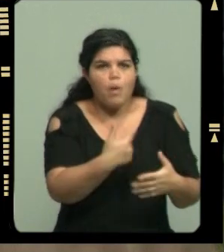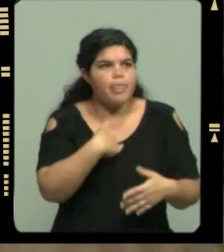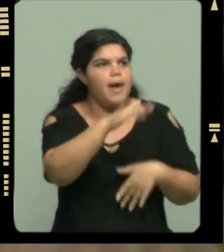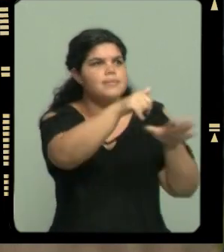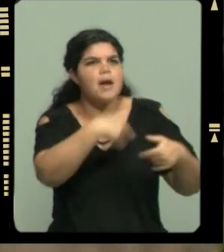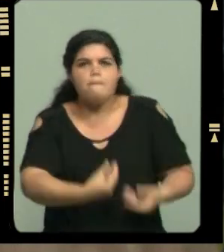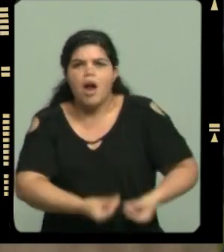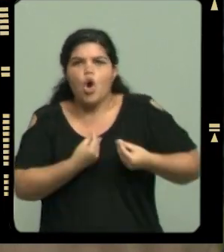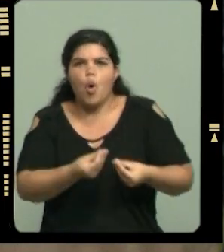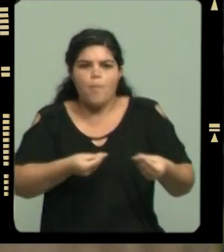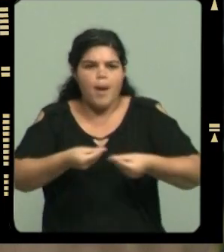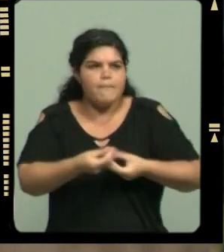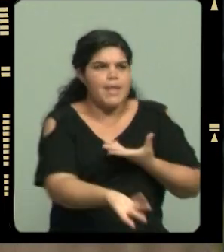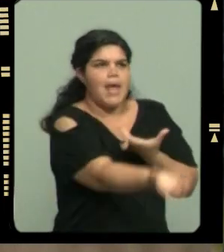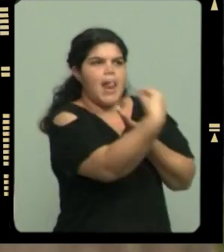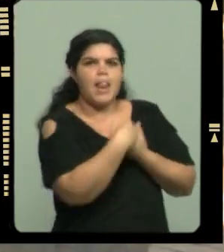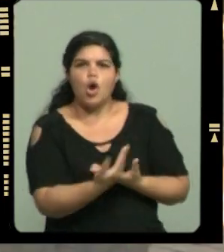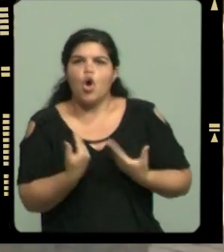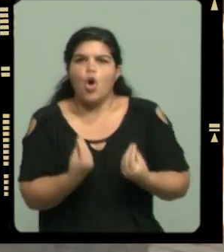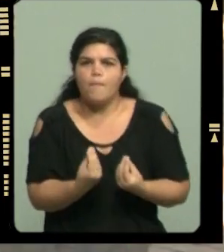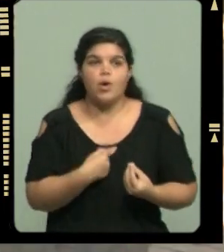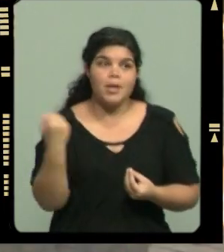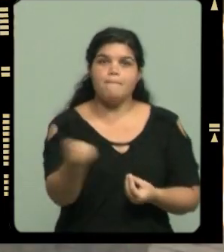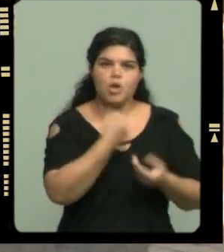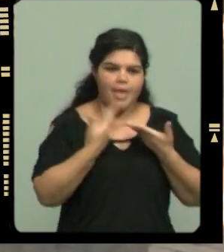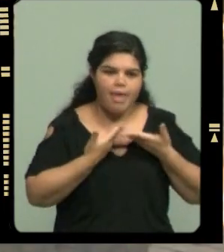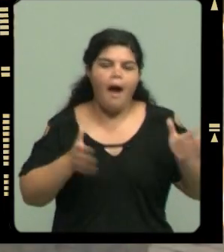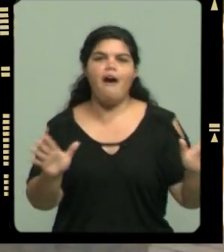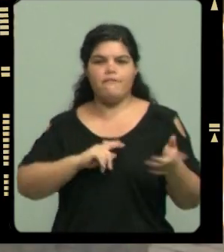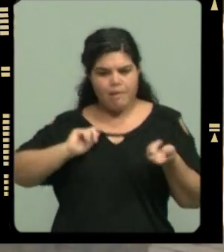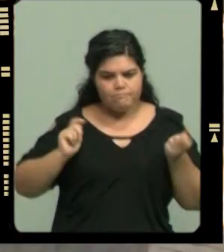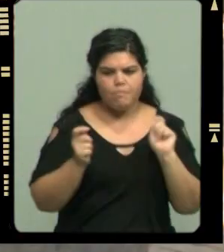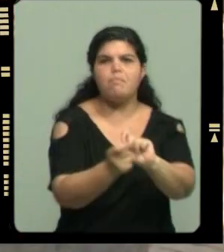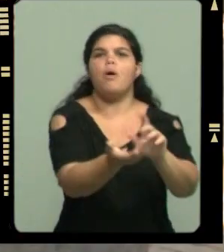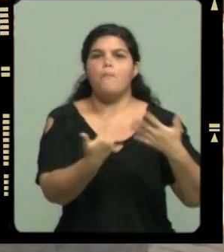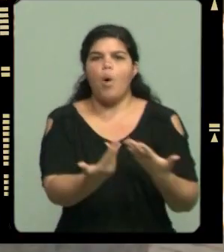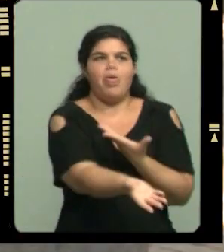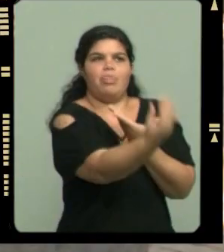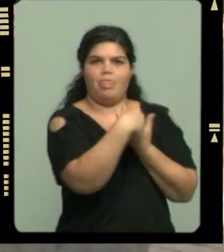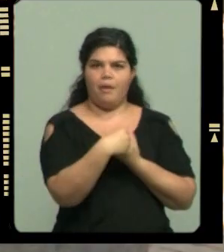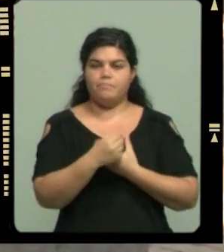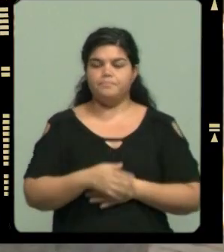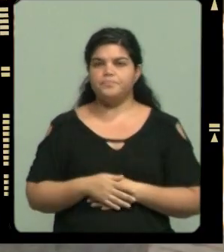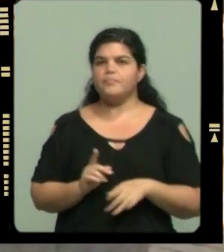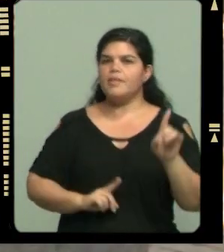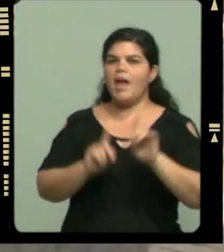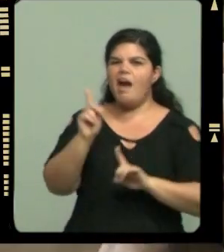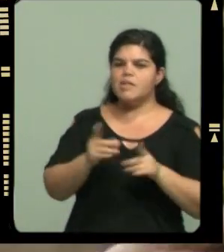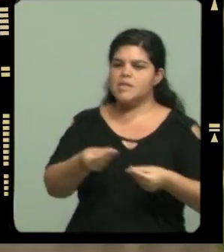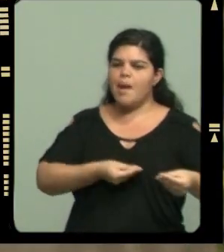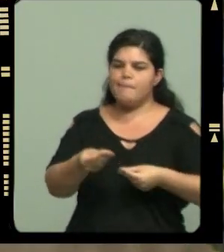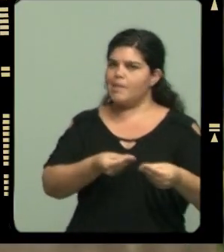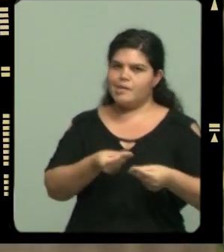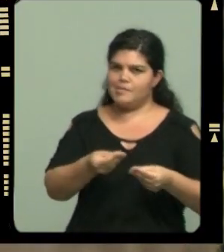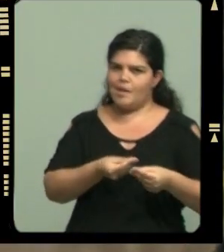rápido. Algo tenés que hacer. O sea, las empresas lo entienden, digo, esto de que tienen que cambiar por ahí el chip. Yo creo que las